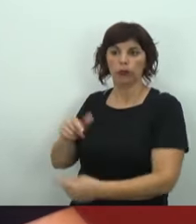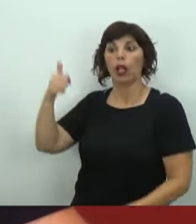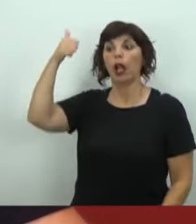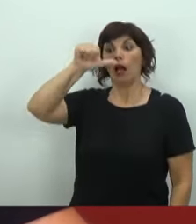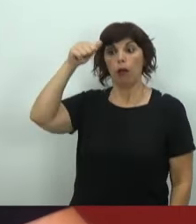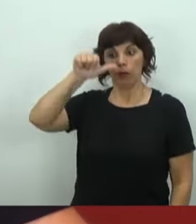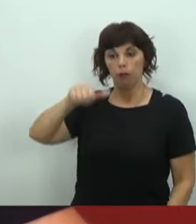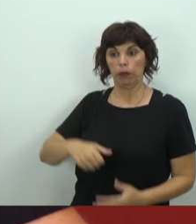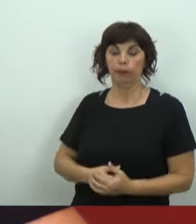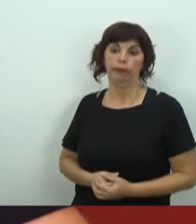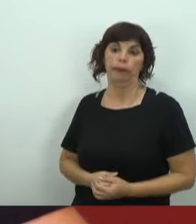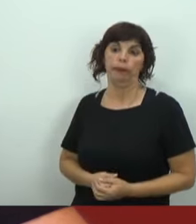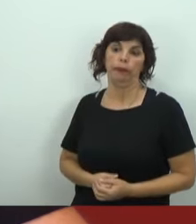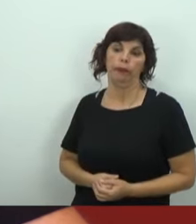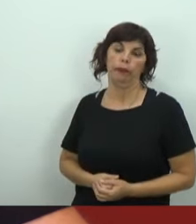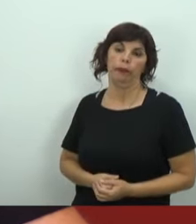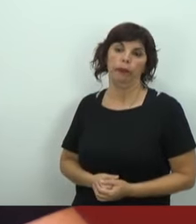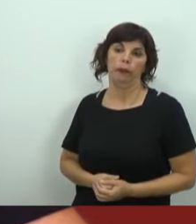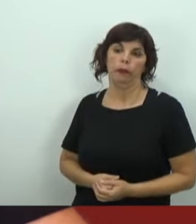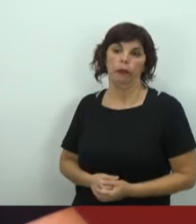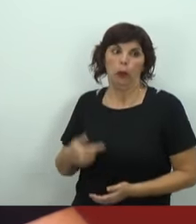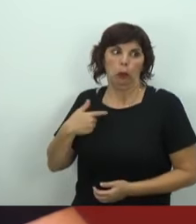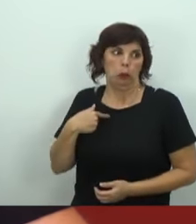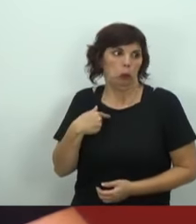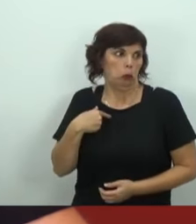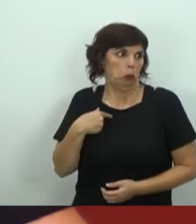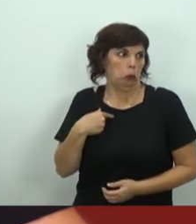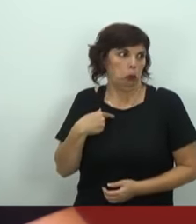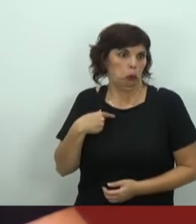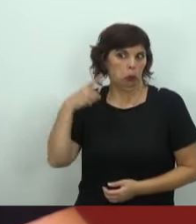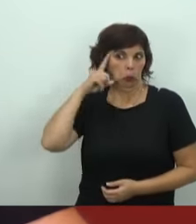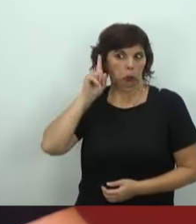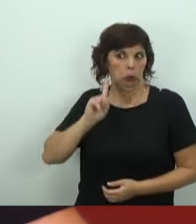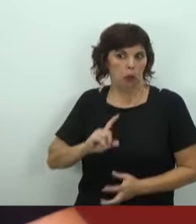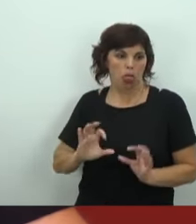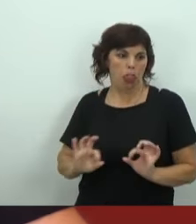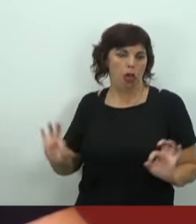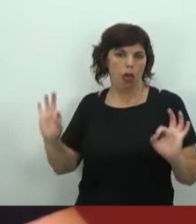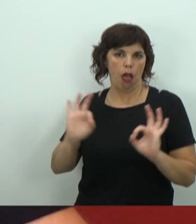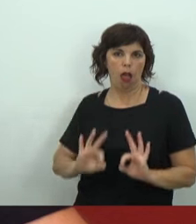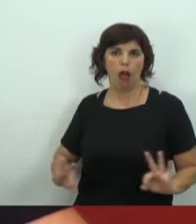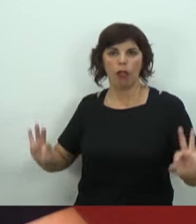persona. Yo no tenía idea de nada, de nada, de nada, de nada.